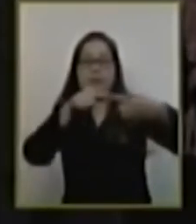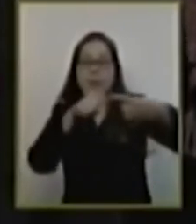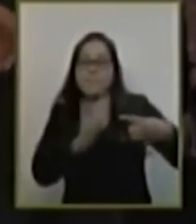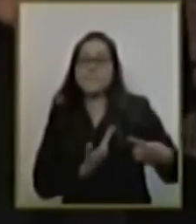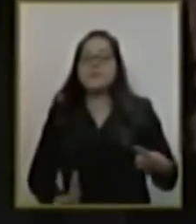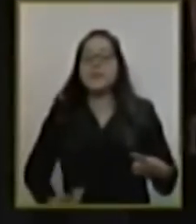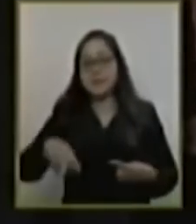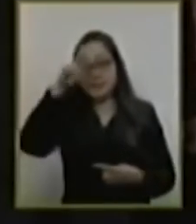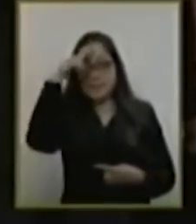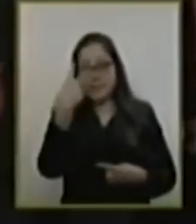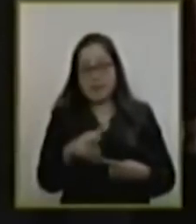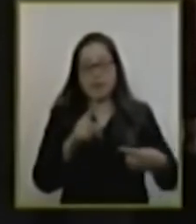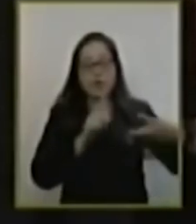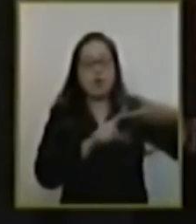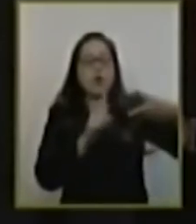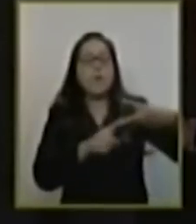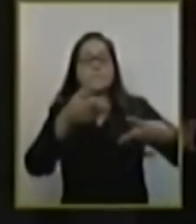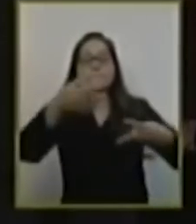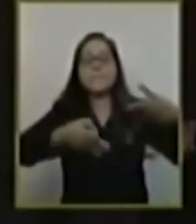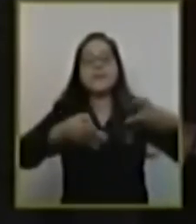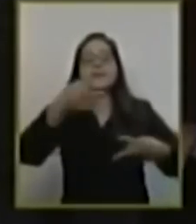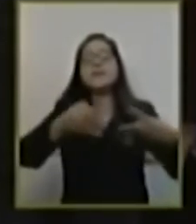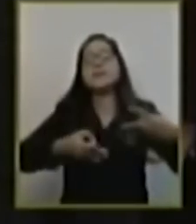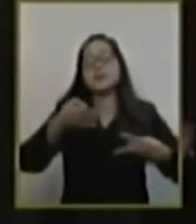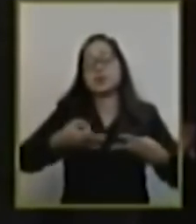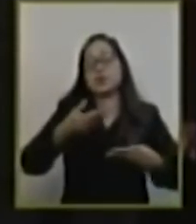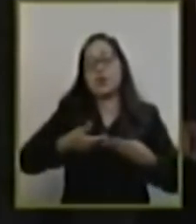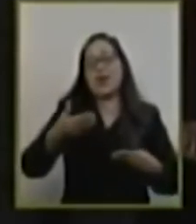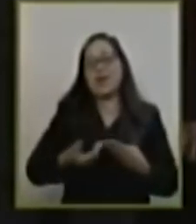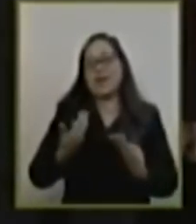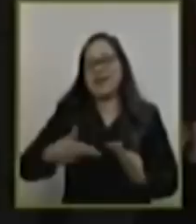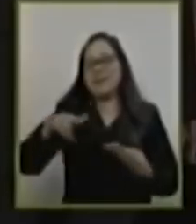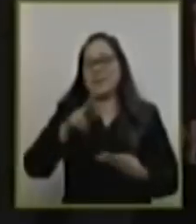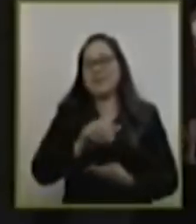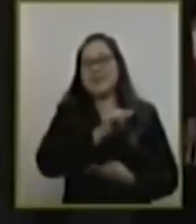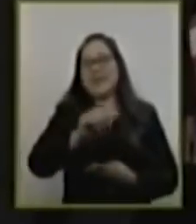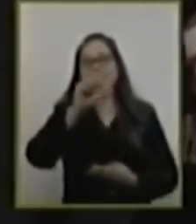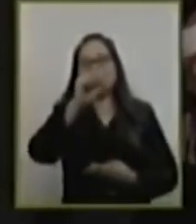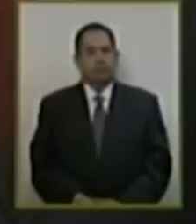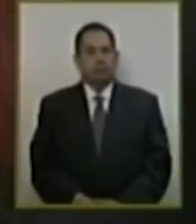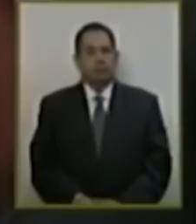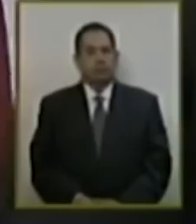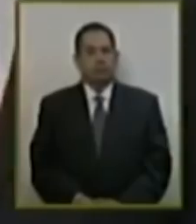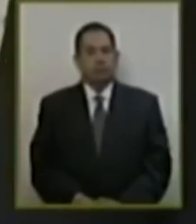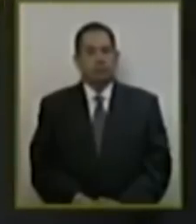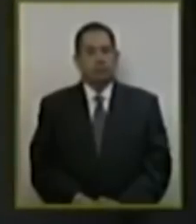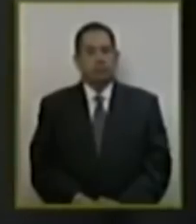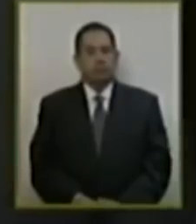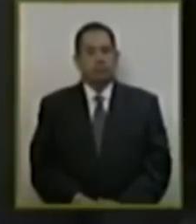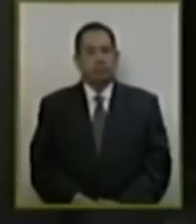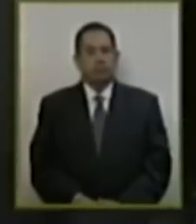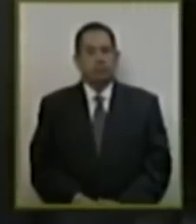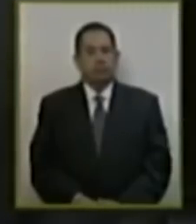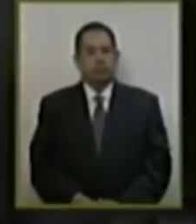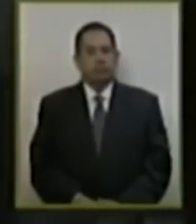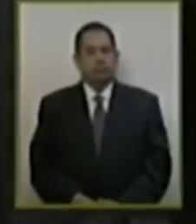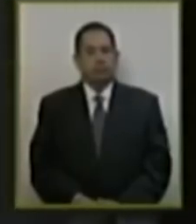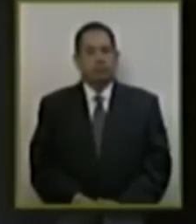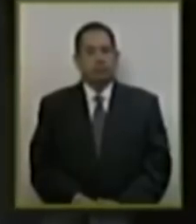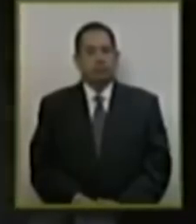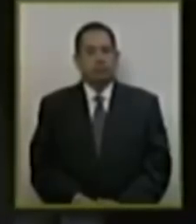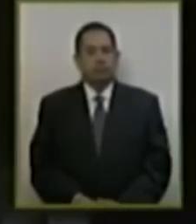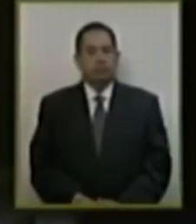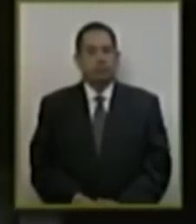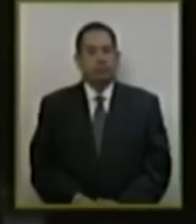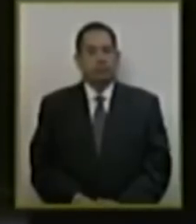En sesión solemne y con la presencia del presidente Andrés Manuel López Obrador, el presidente de la Mesa Directiva del Senado de la República, Martí